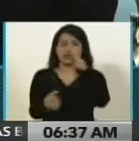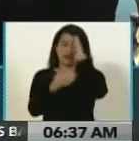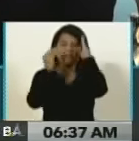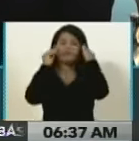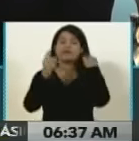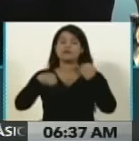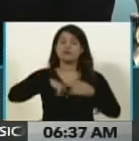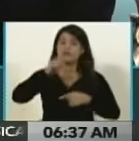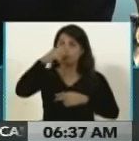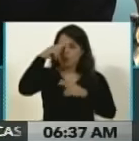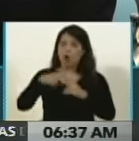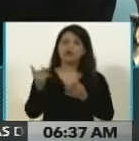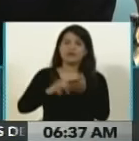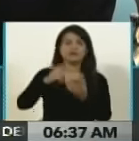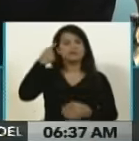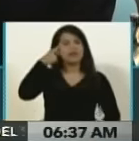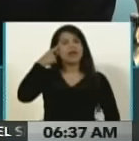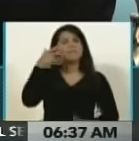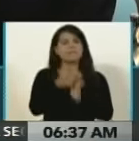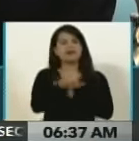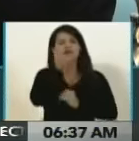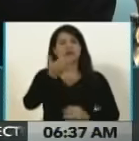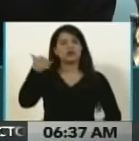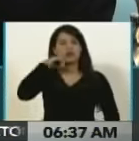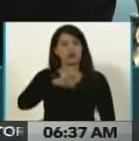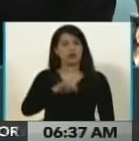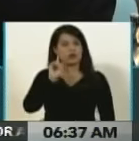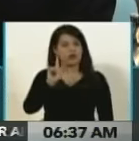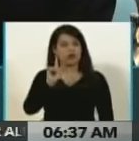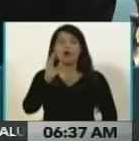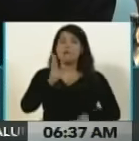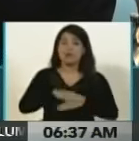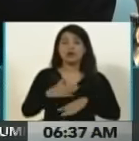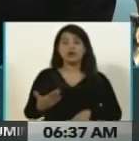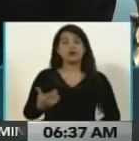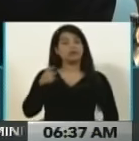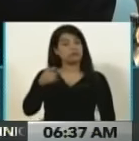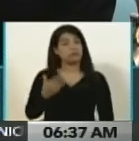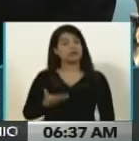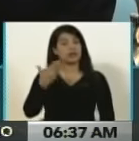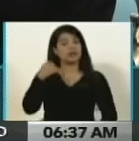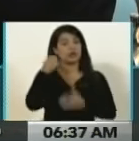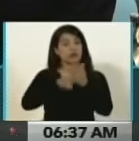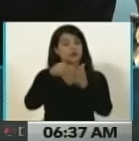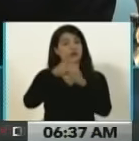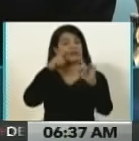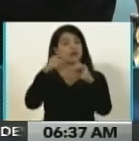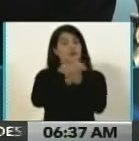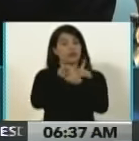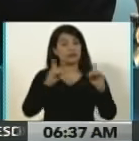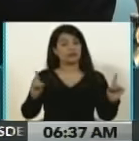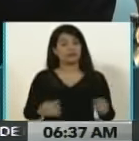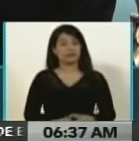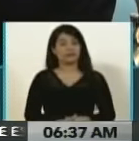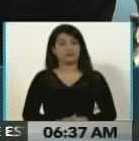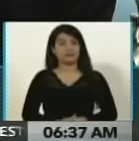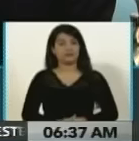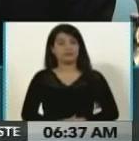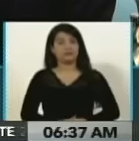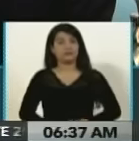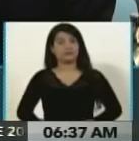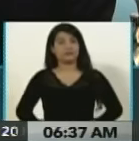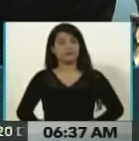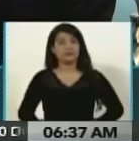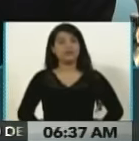debemos reivindicar ese pasado porque fue también un pasado importante en la lucha por la democracia. Es decir,